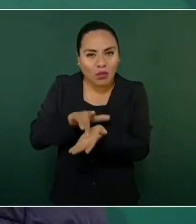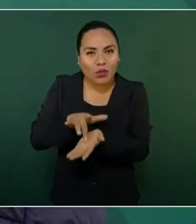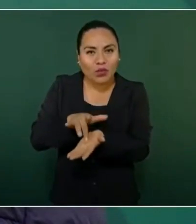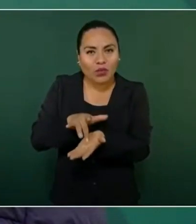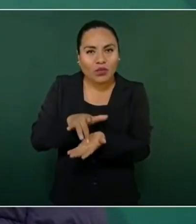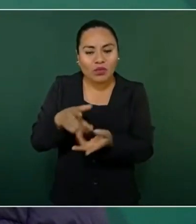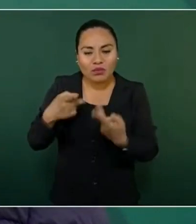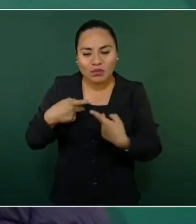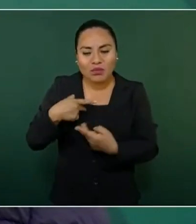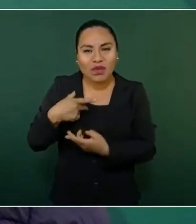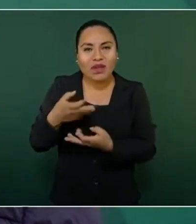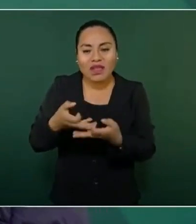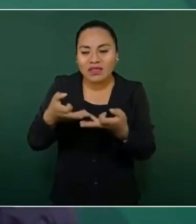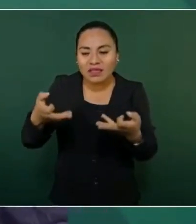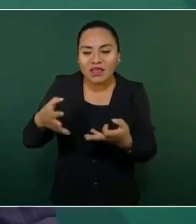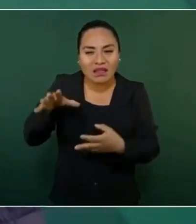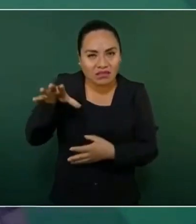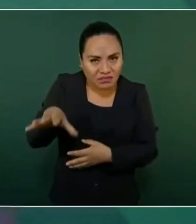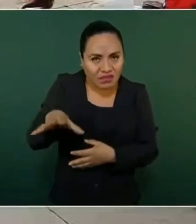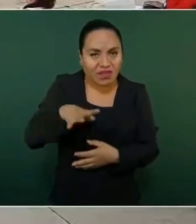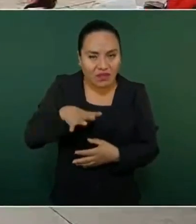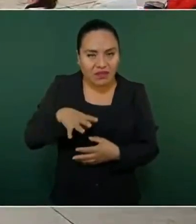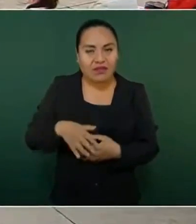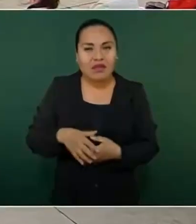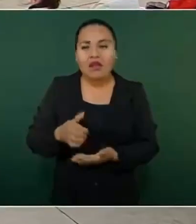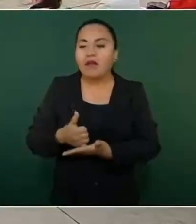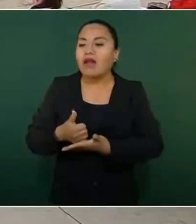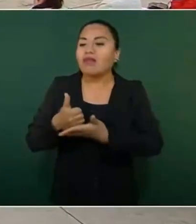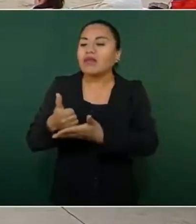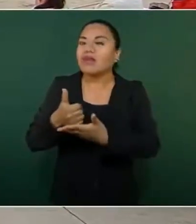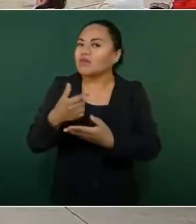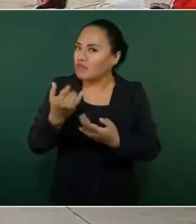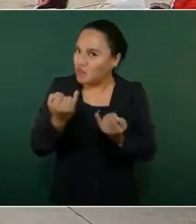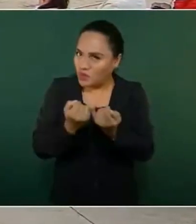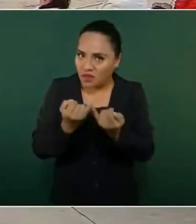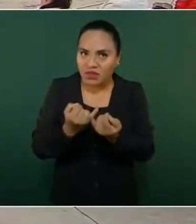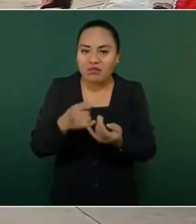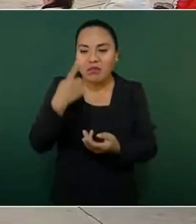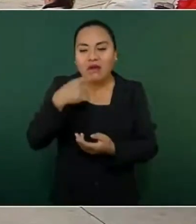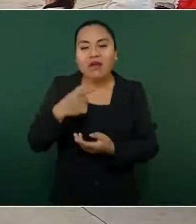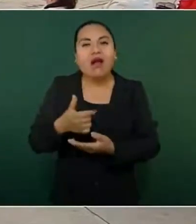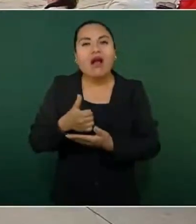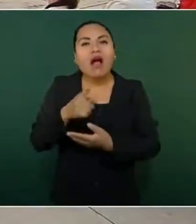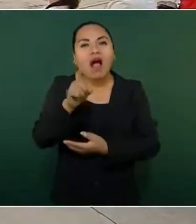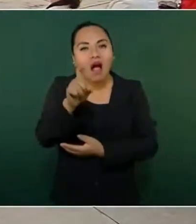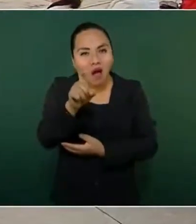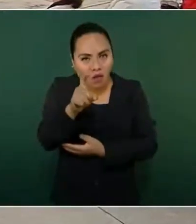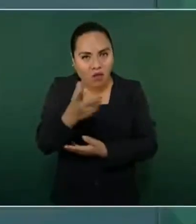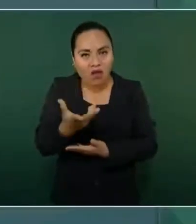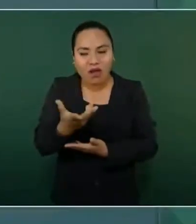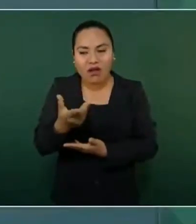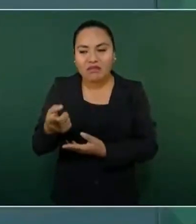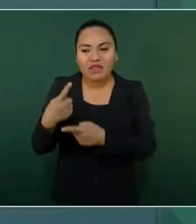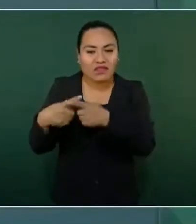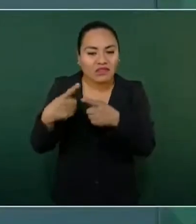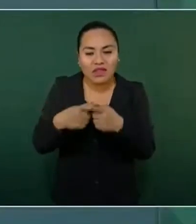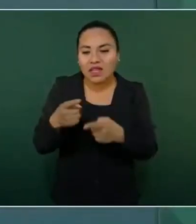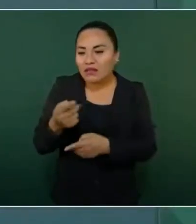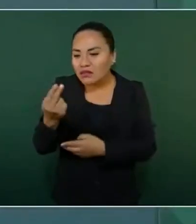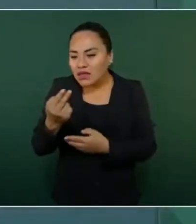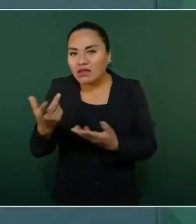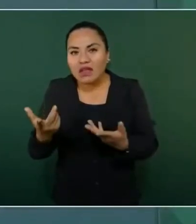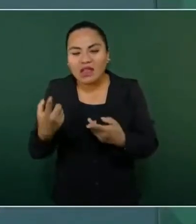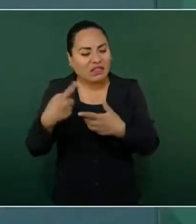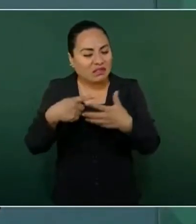vamos a resolver el problema del abasto de agua y vamos a llevar a cabo muchas acciones en